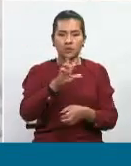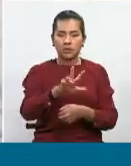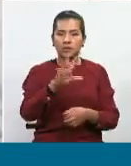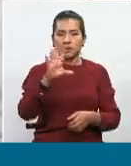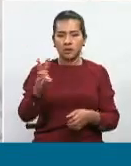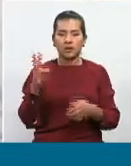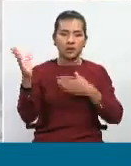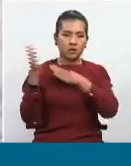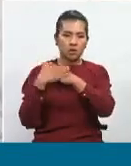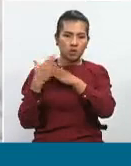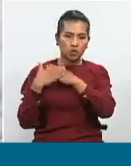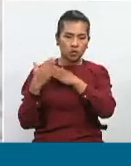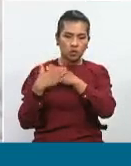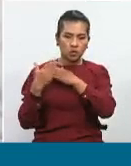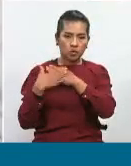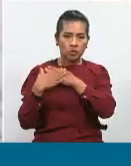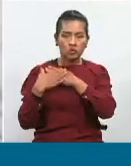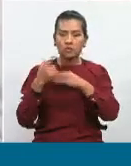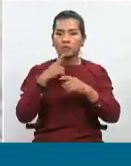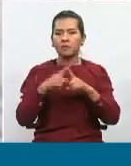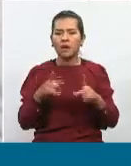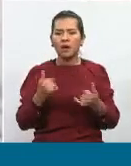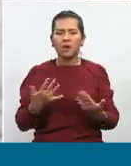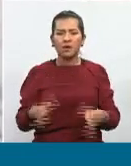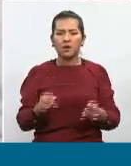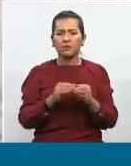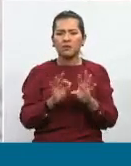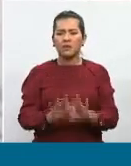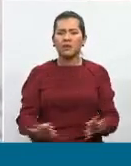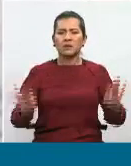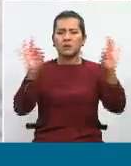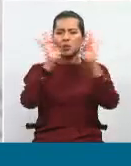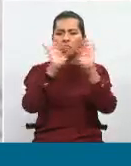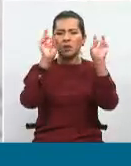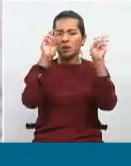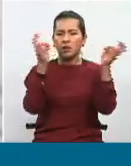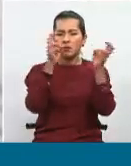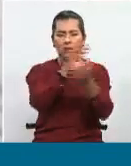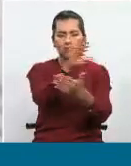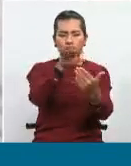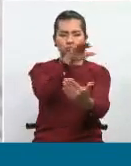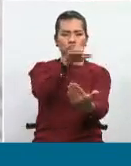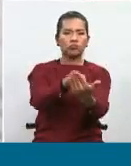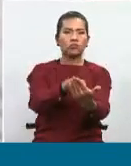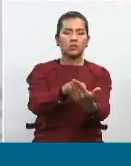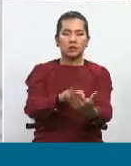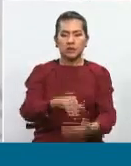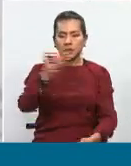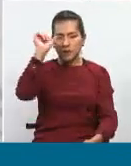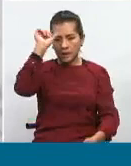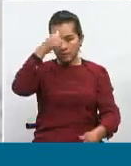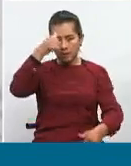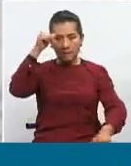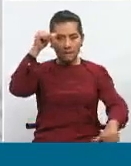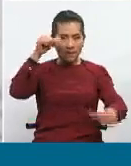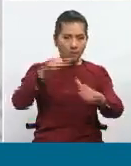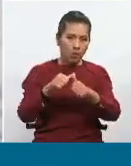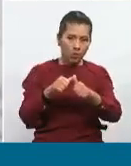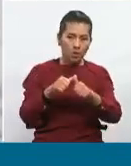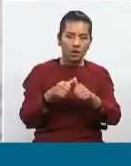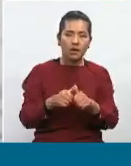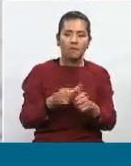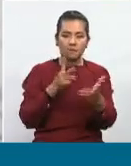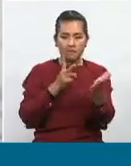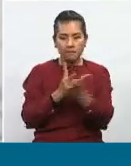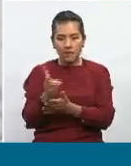recomendaciones. Viceministro, uno de los temas centrales es memoria, verdad, justicia, a propósito